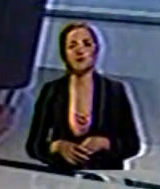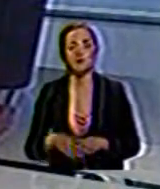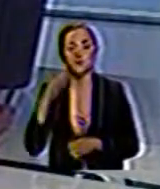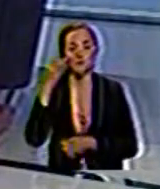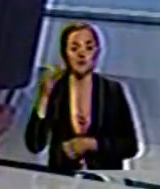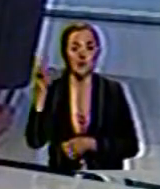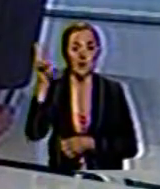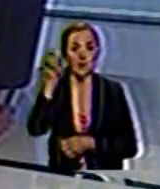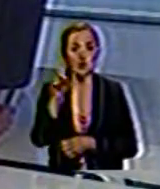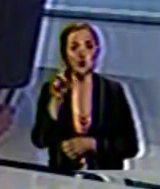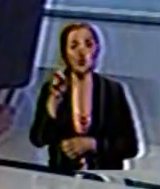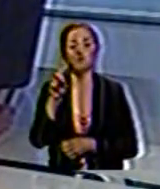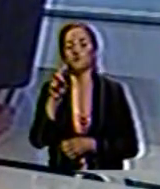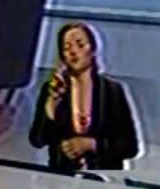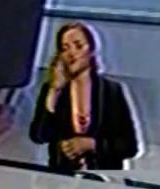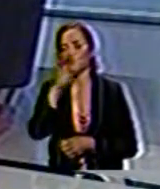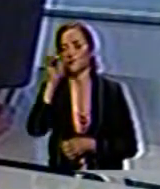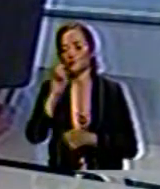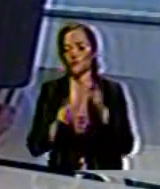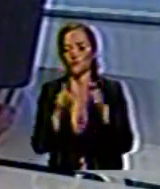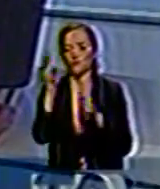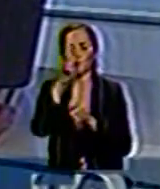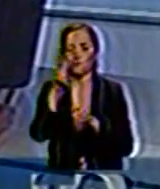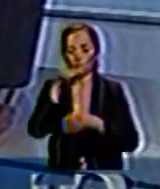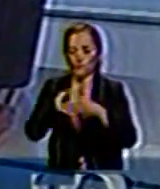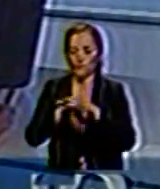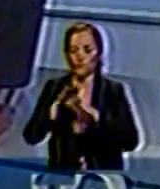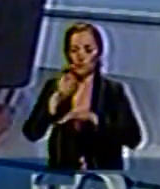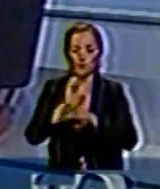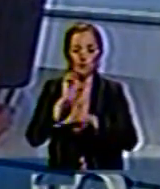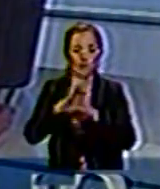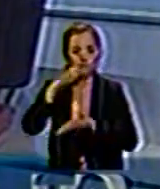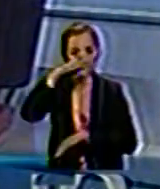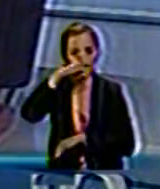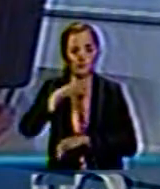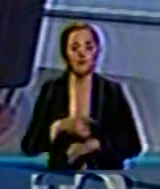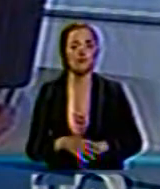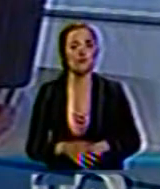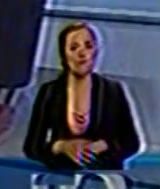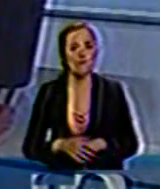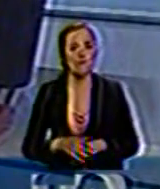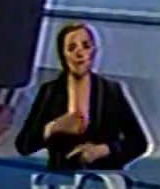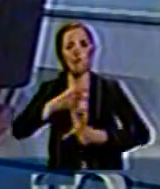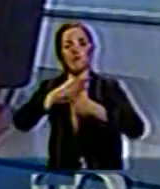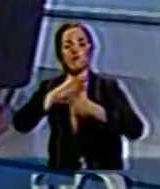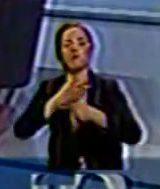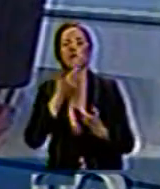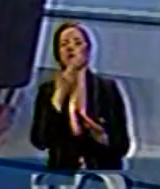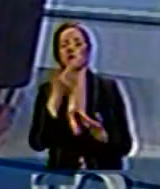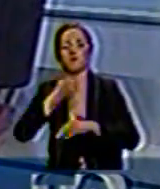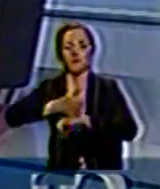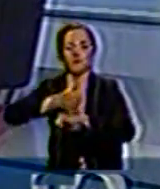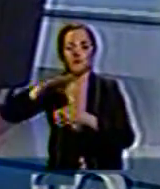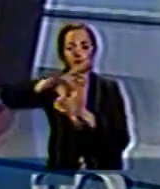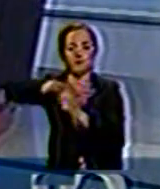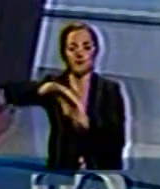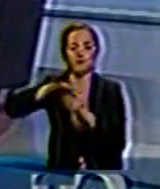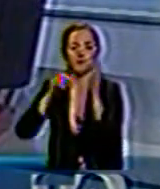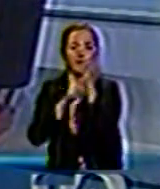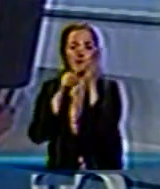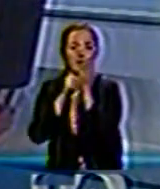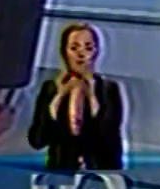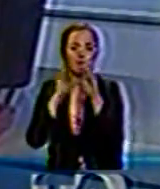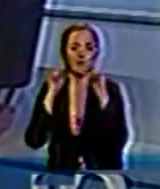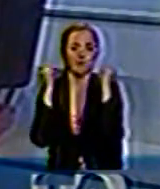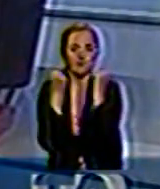El 21% de los ciudadanos venezolanos que ingresan al Ecuador son niños. Para protegerlos, autoridades de la Cancillería y del Ministerio de